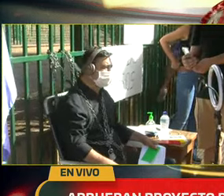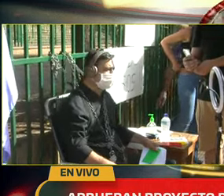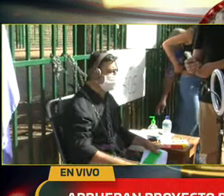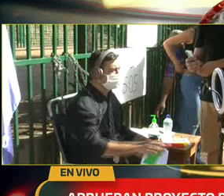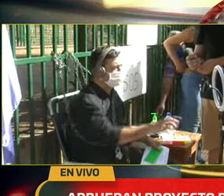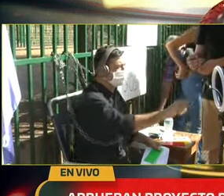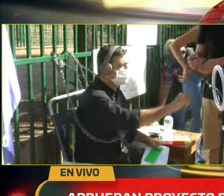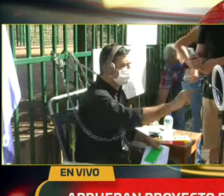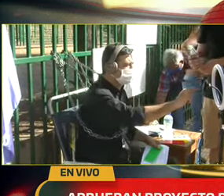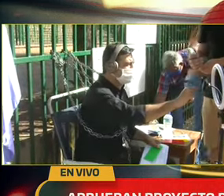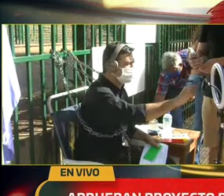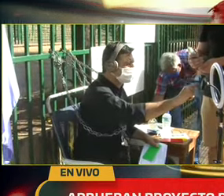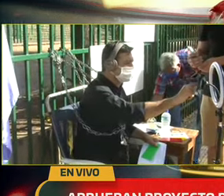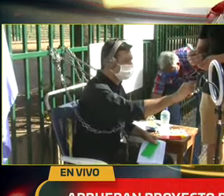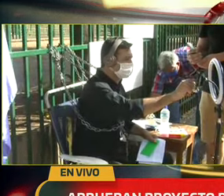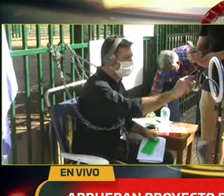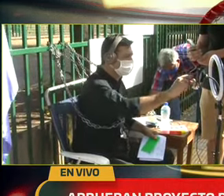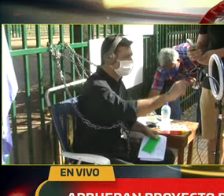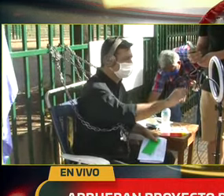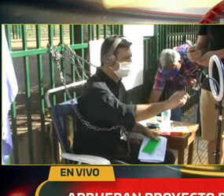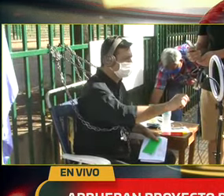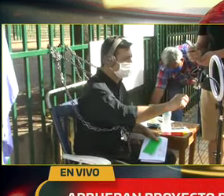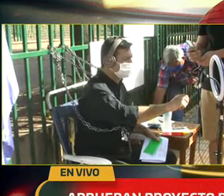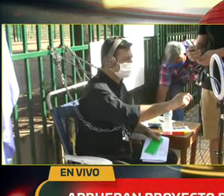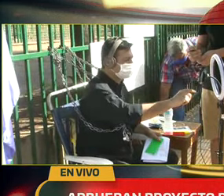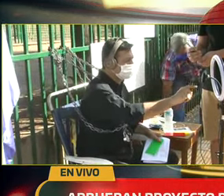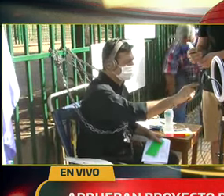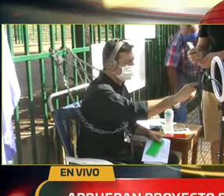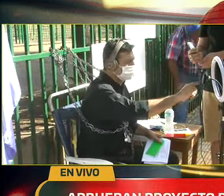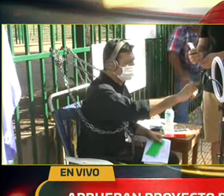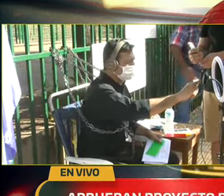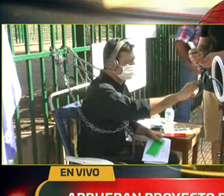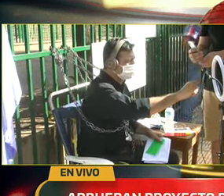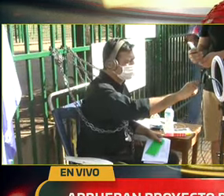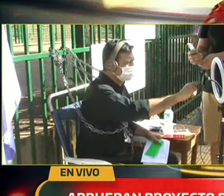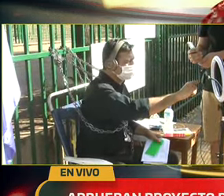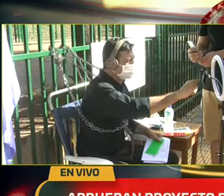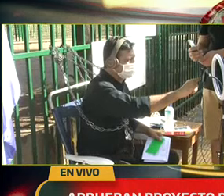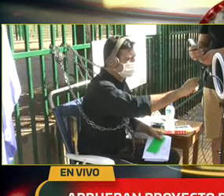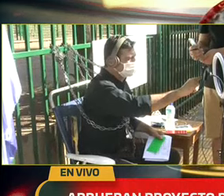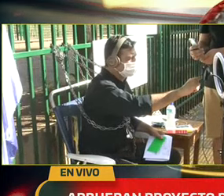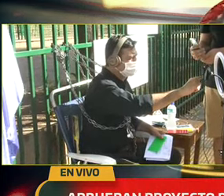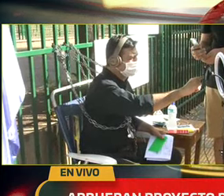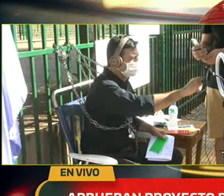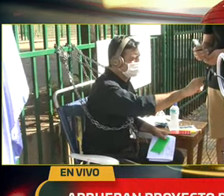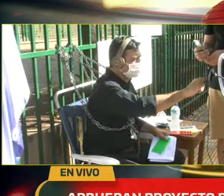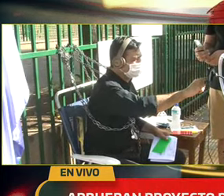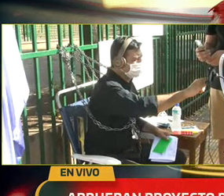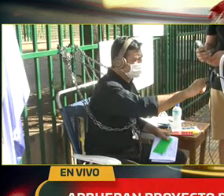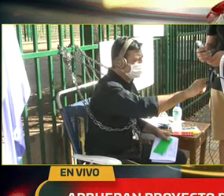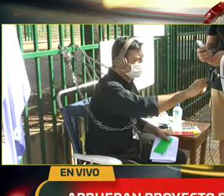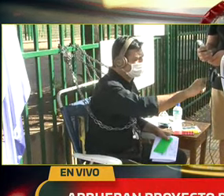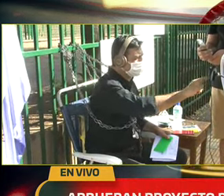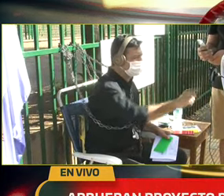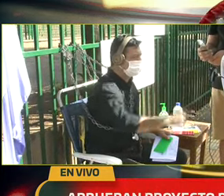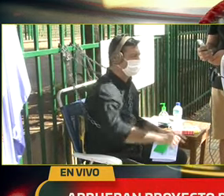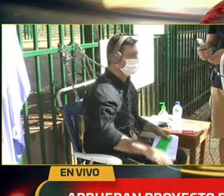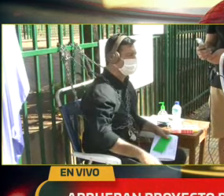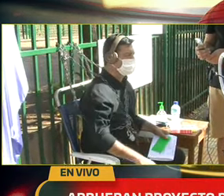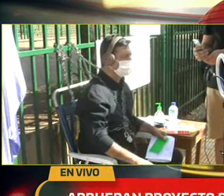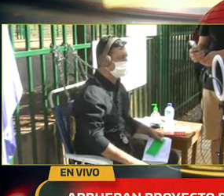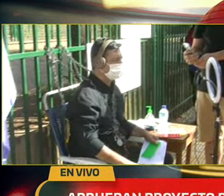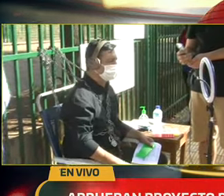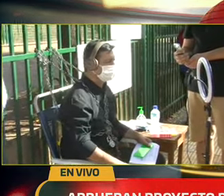sobre este proyecto de ley, y decidamos con seriedad este tema, presidente, respetando y valorando